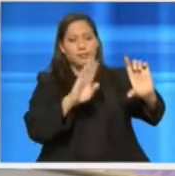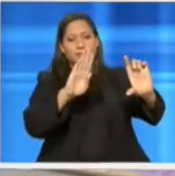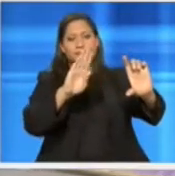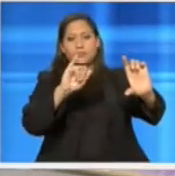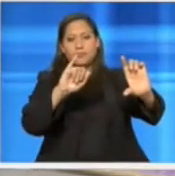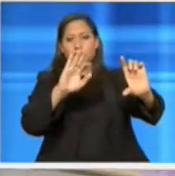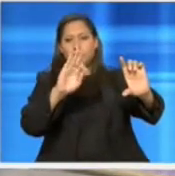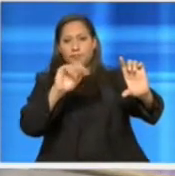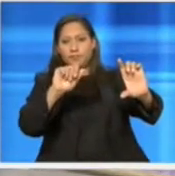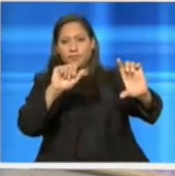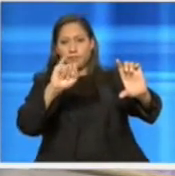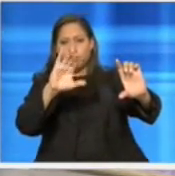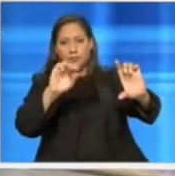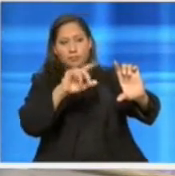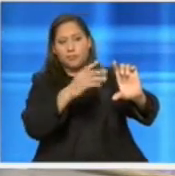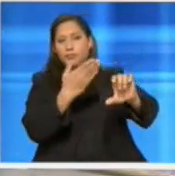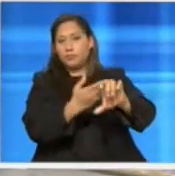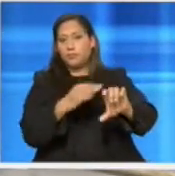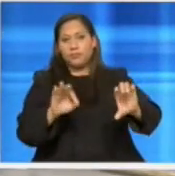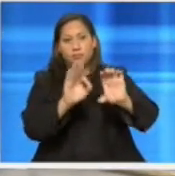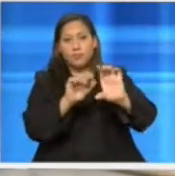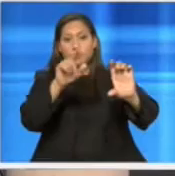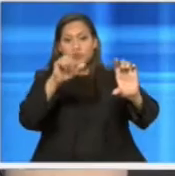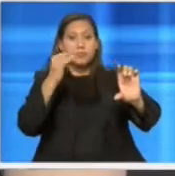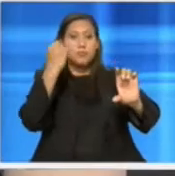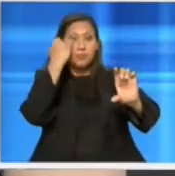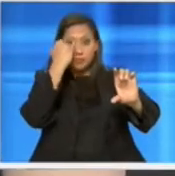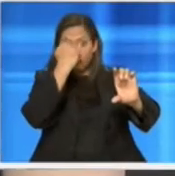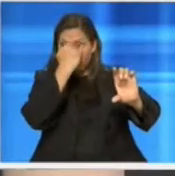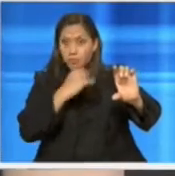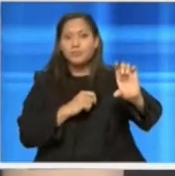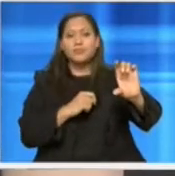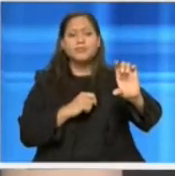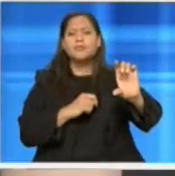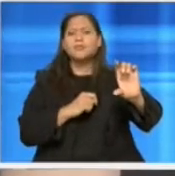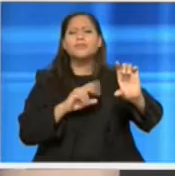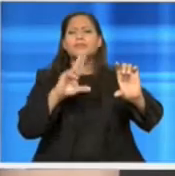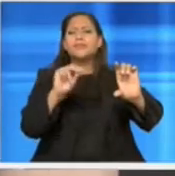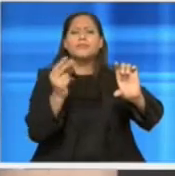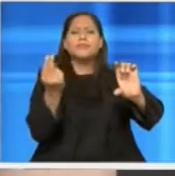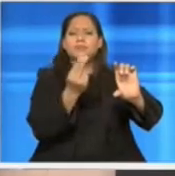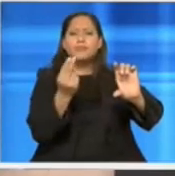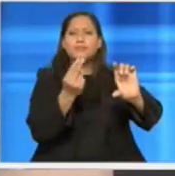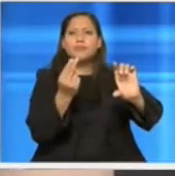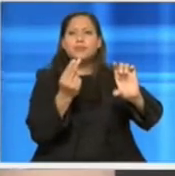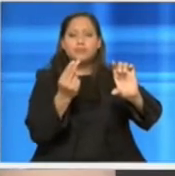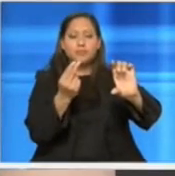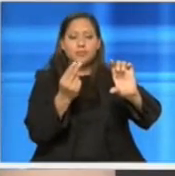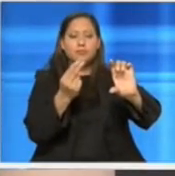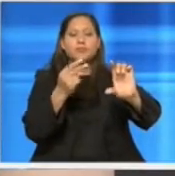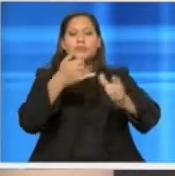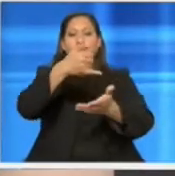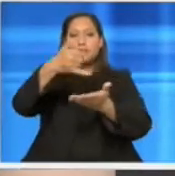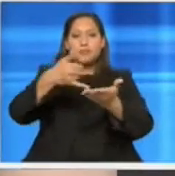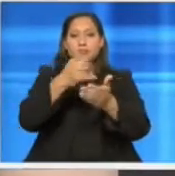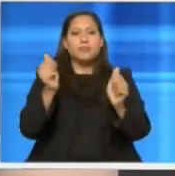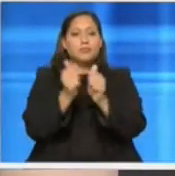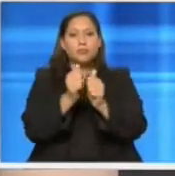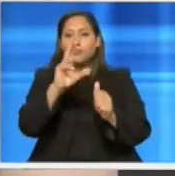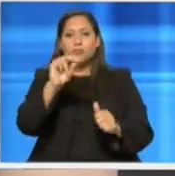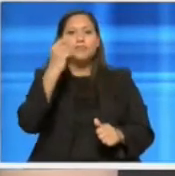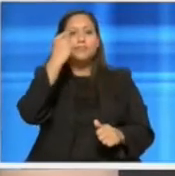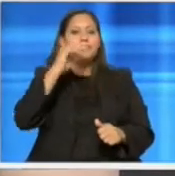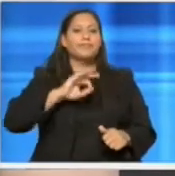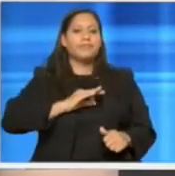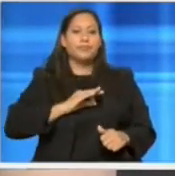es algo muy importante. Buenísimo este producto. Si usas lentes de contacto, no tienes que utilizar un producto que contenga aceite, porque te va a